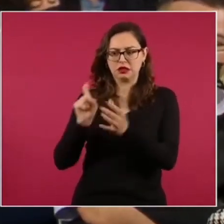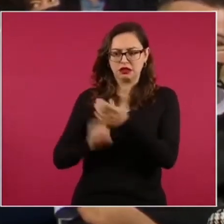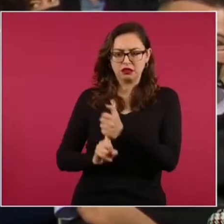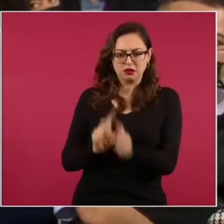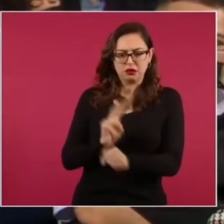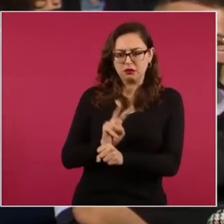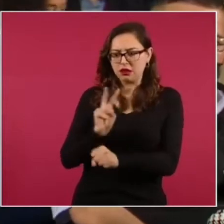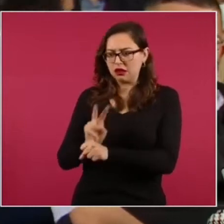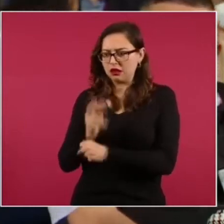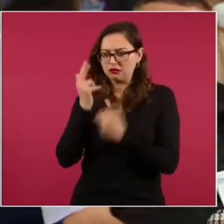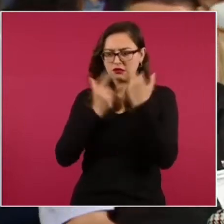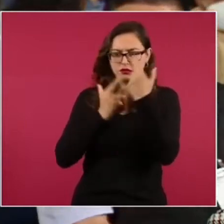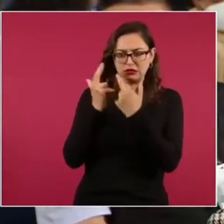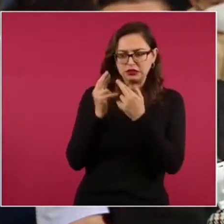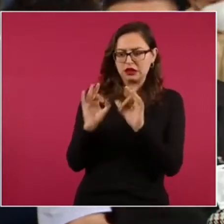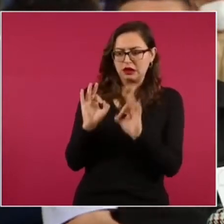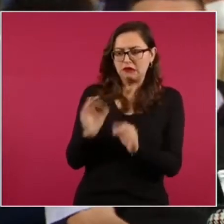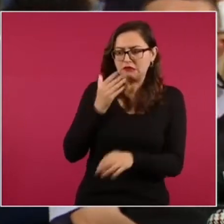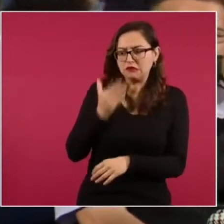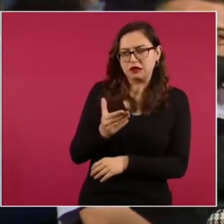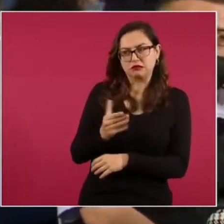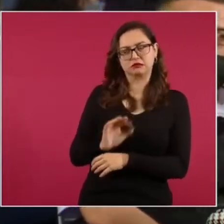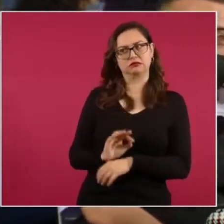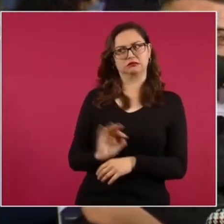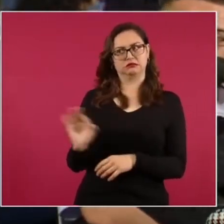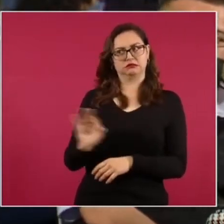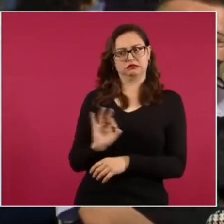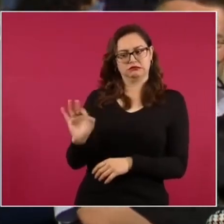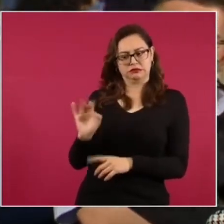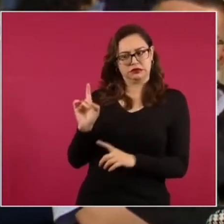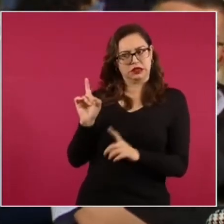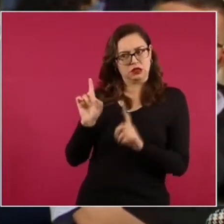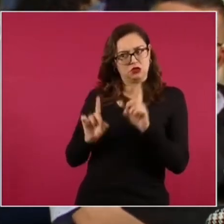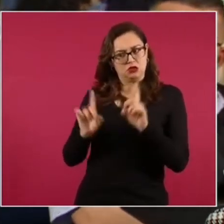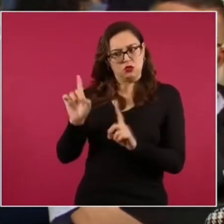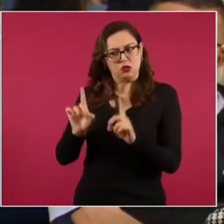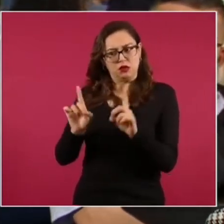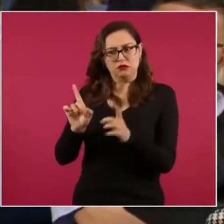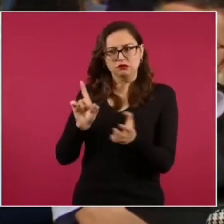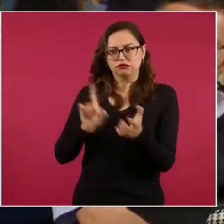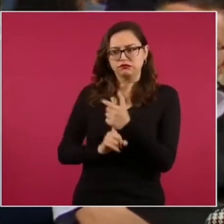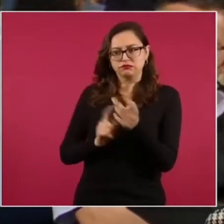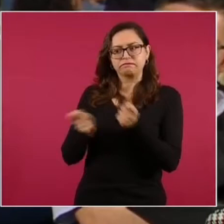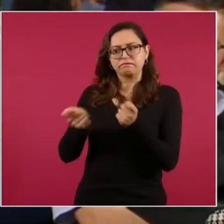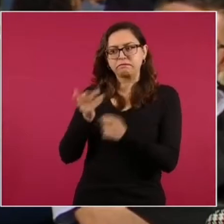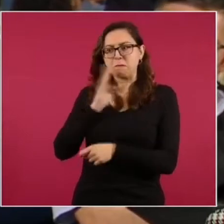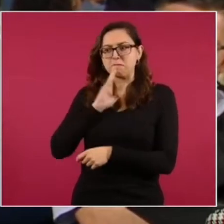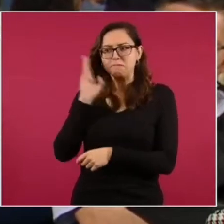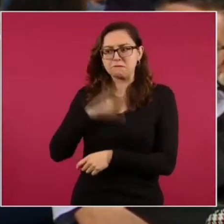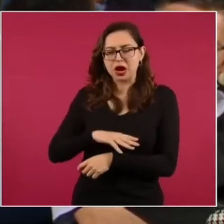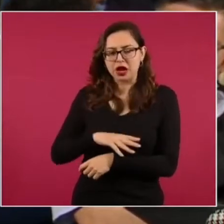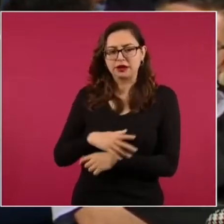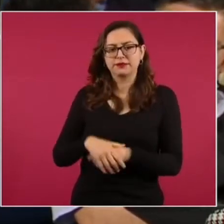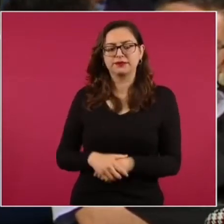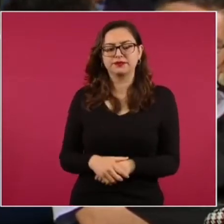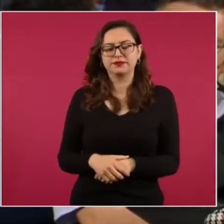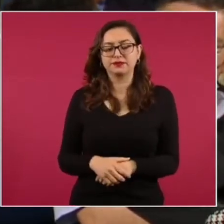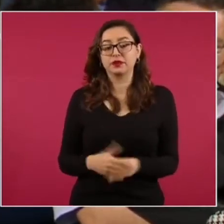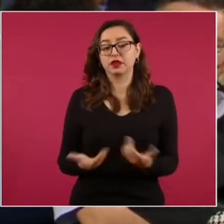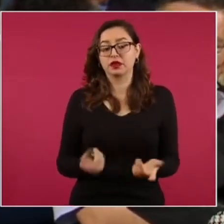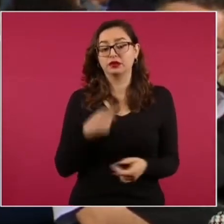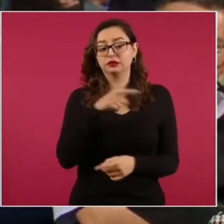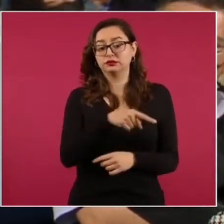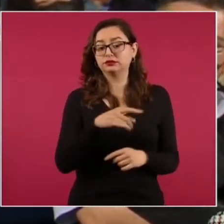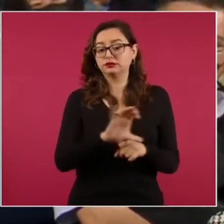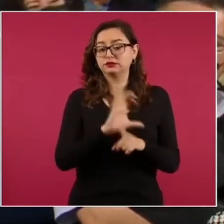supervisión, ¿verdad? Tampoco el personal, y sería prácticamente incontrolable. El Consejo Nacional Agropecuario, a su